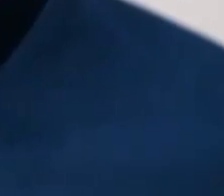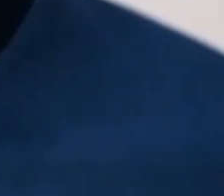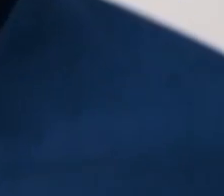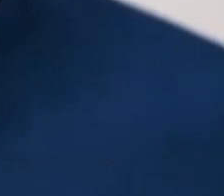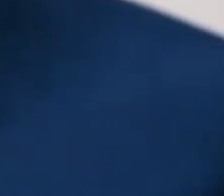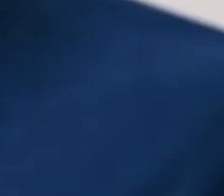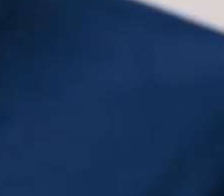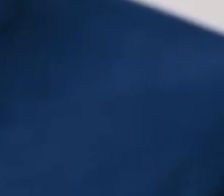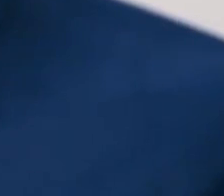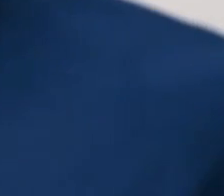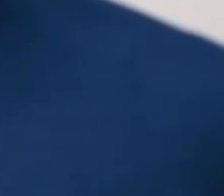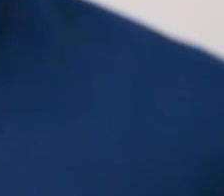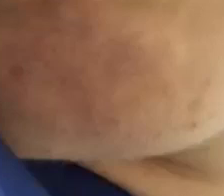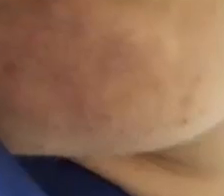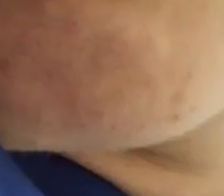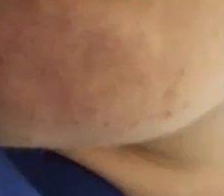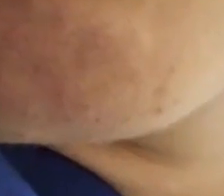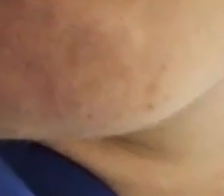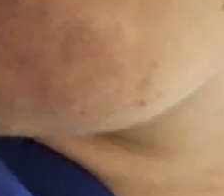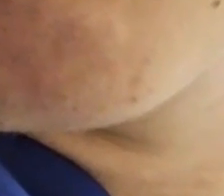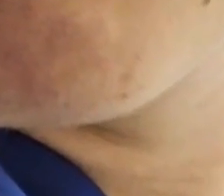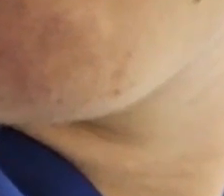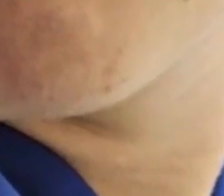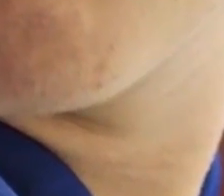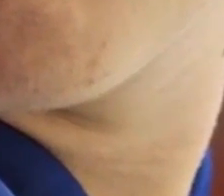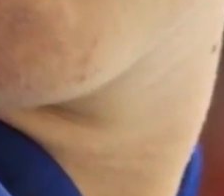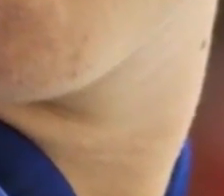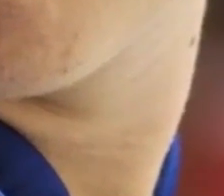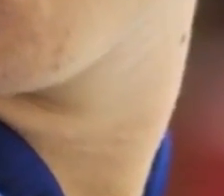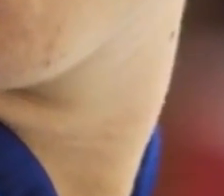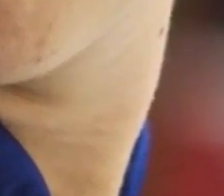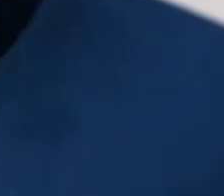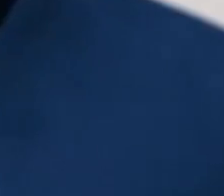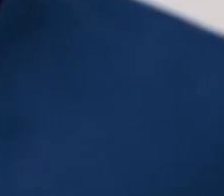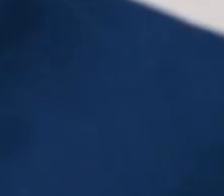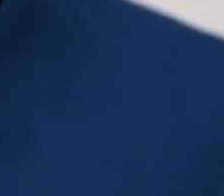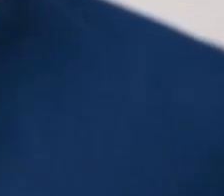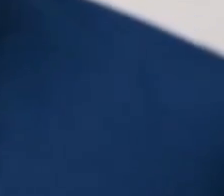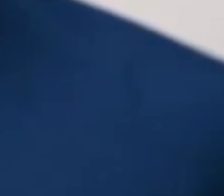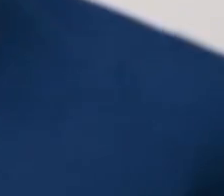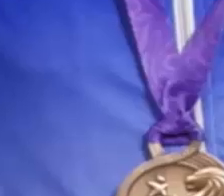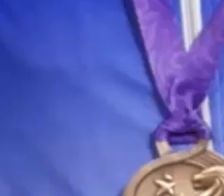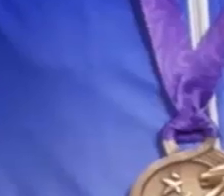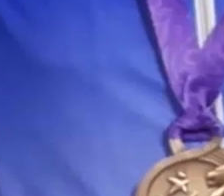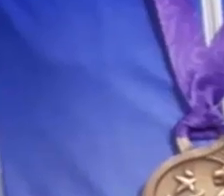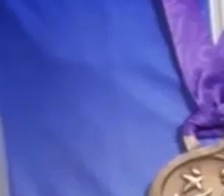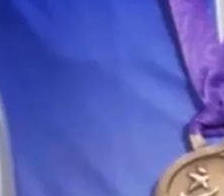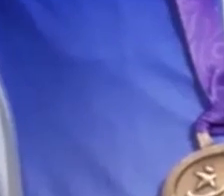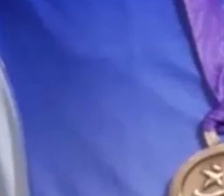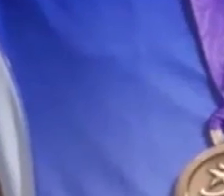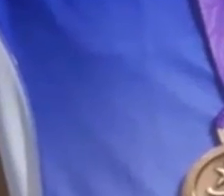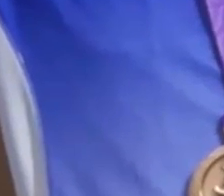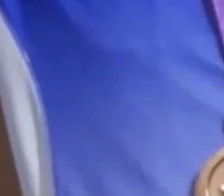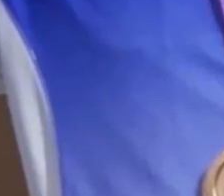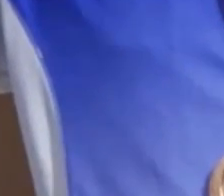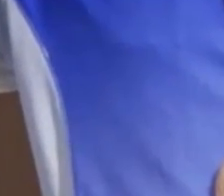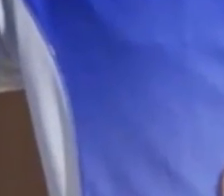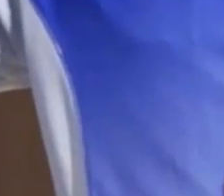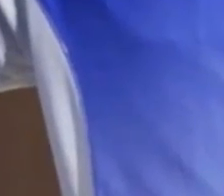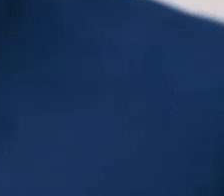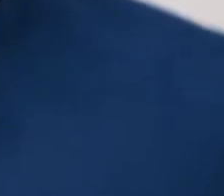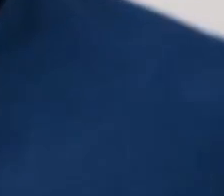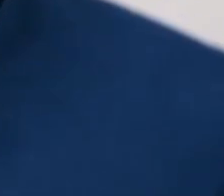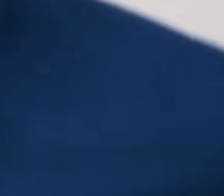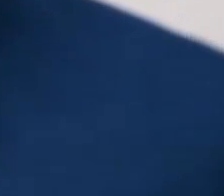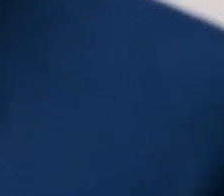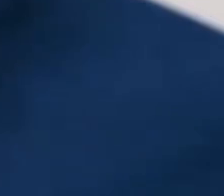Eso, acercada, porque va pues al espíritu deportivo y al Eso espíritu es. olímpico. Eso es, sí. Aquello por lo cual se crearon las Olimpiadas y utilizaron como excusa